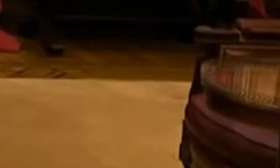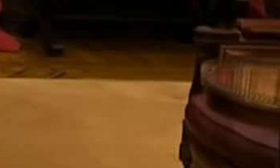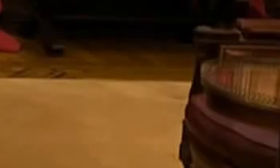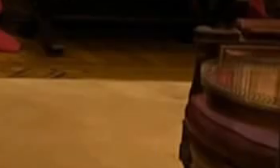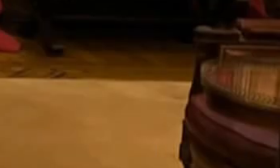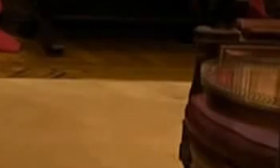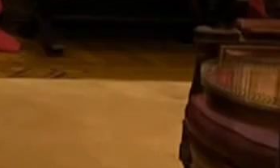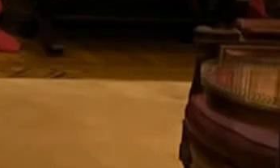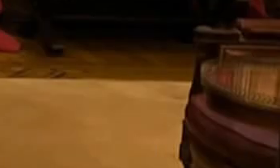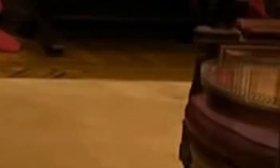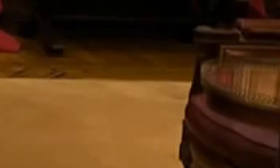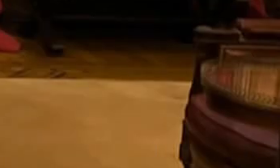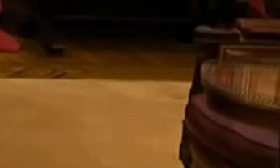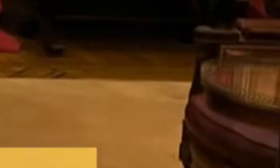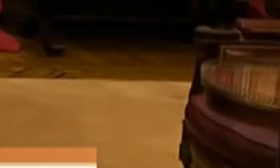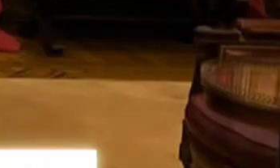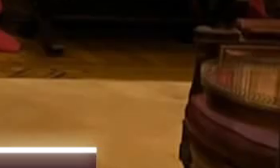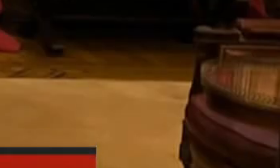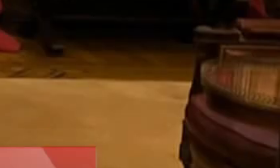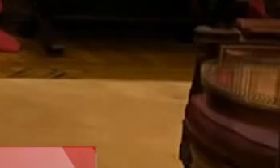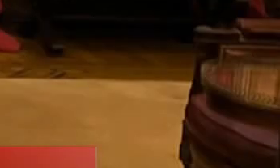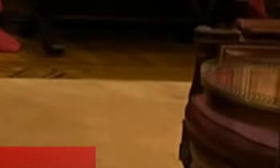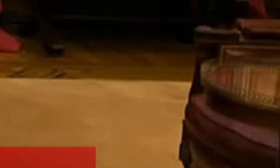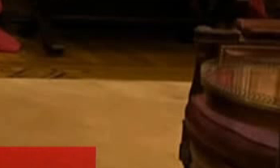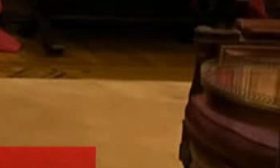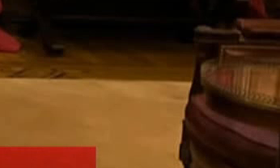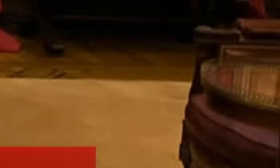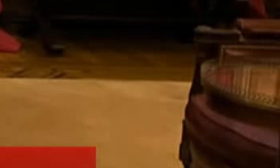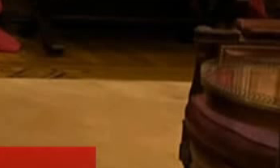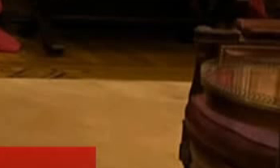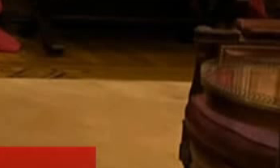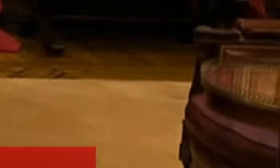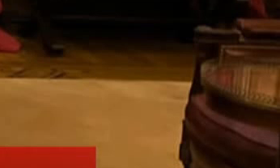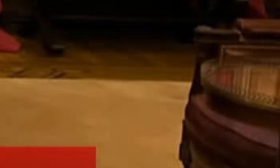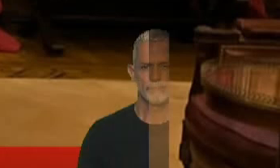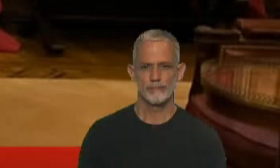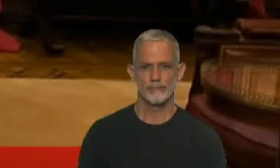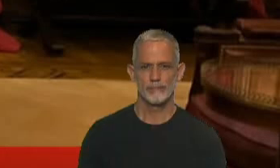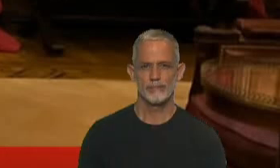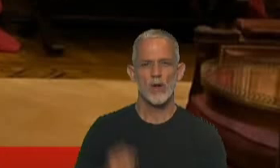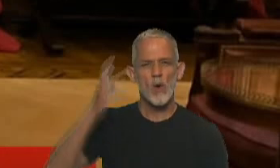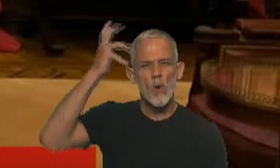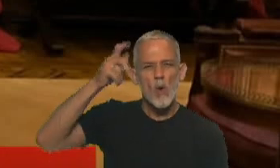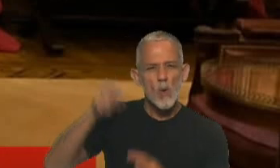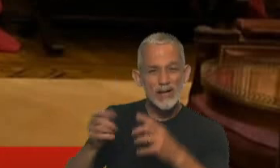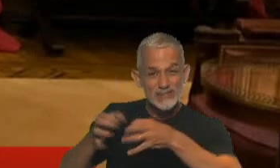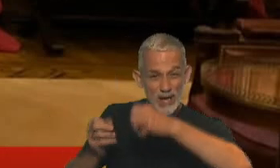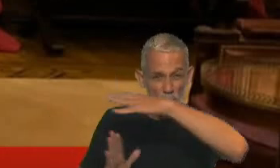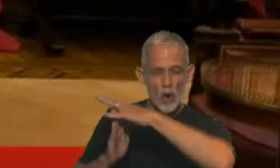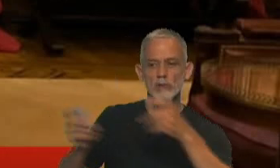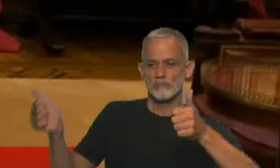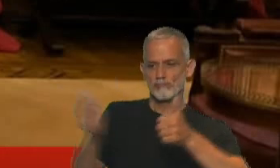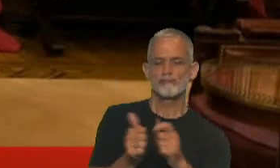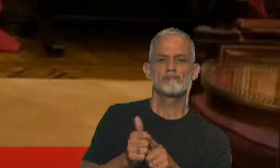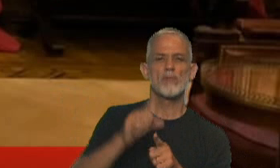Los jueces de la Corte Suprema de Justicia recibieron a Mariano Cunio Libarona, futuro ministro de Justicia, a partir del 10 de diciembre. La fotografía